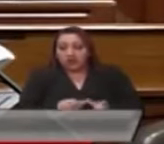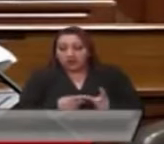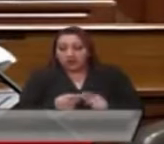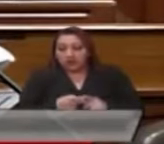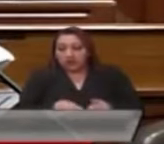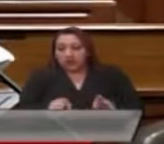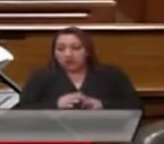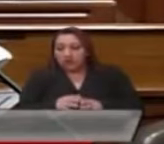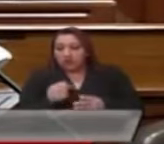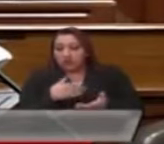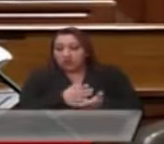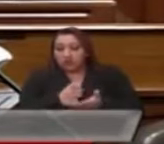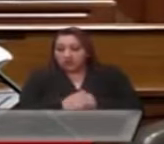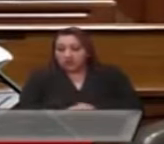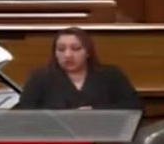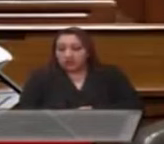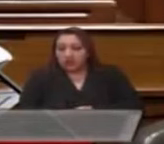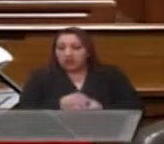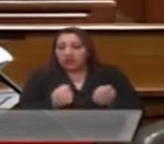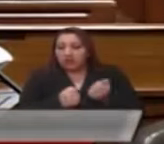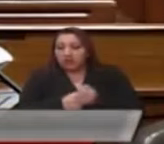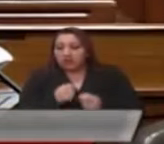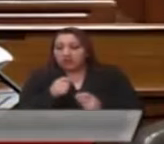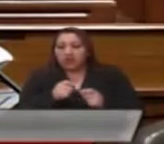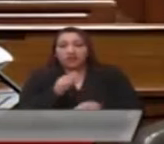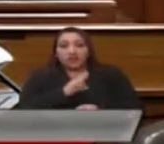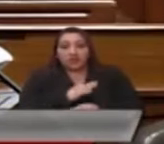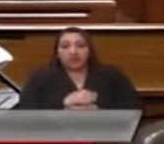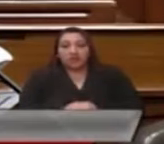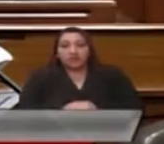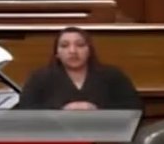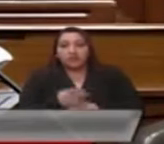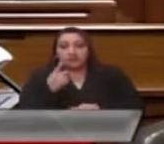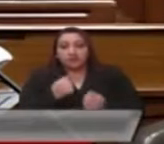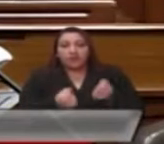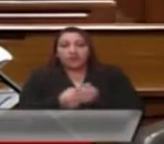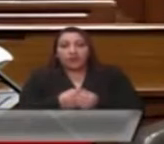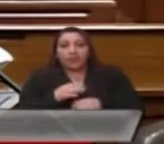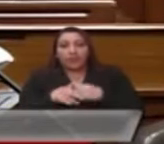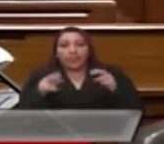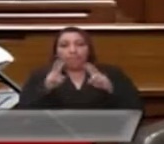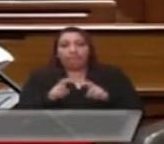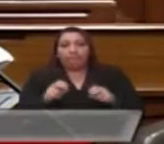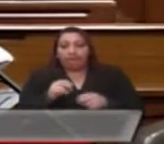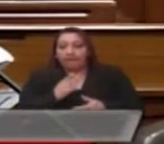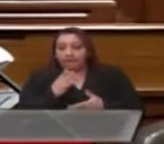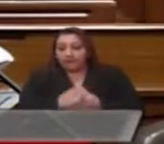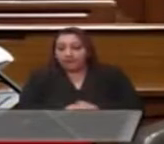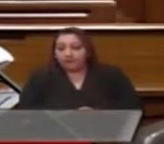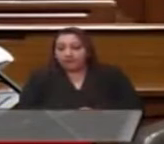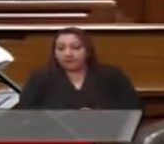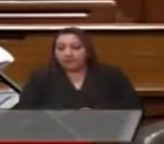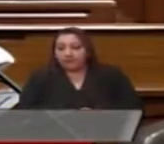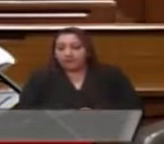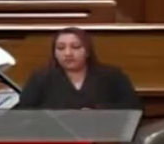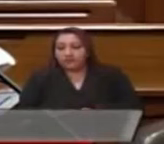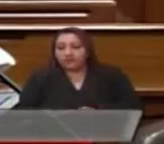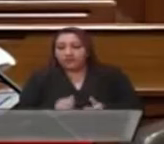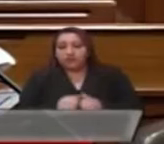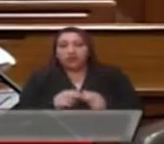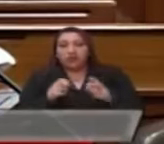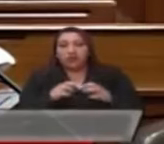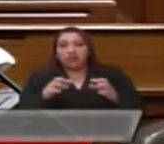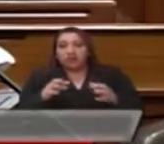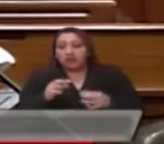sentido, se orientará y apoyará a los fiscales para respaldarlos en investigaciones de casos con implicancias